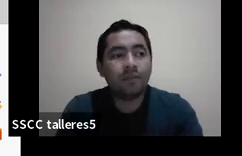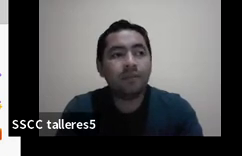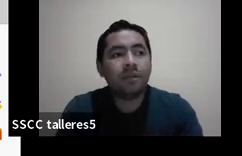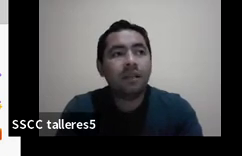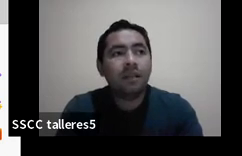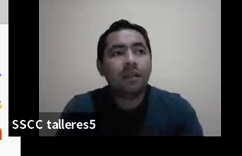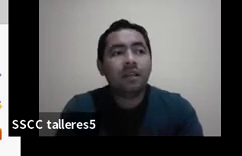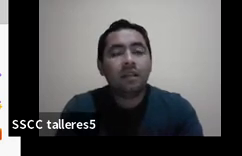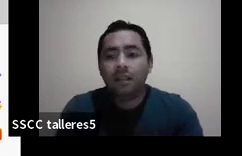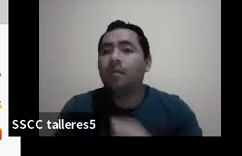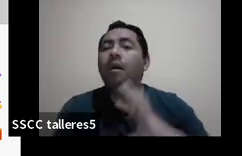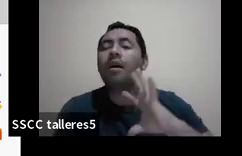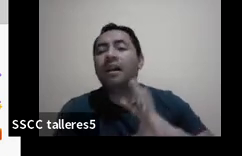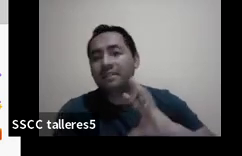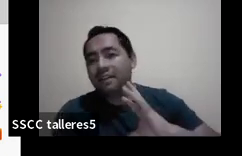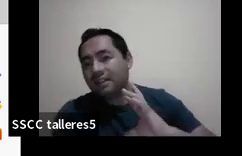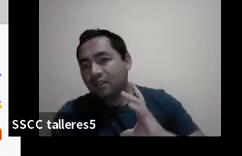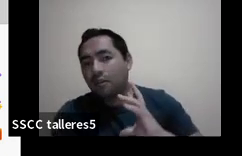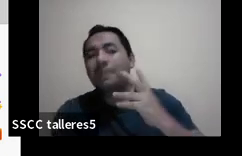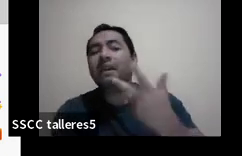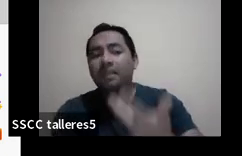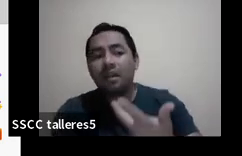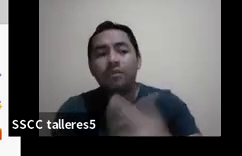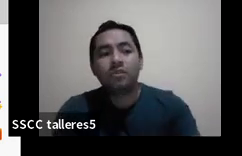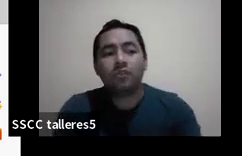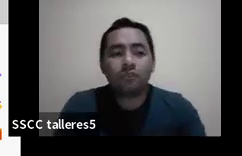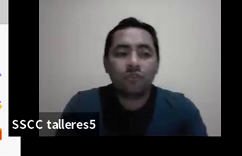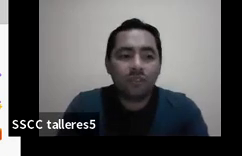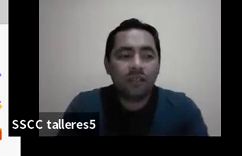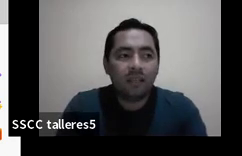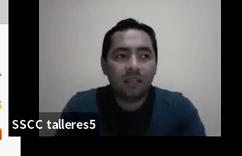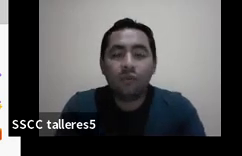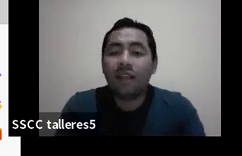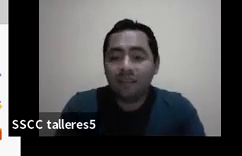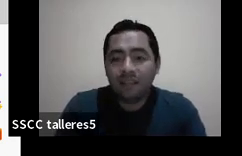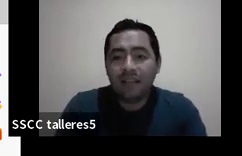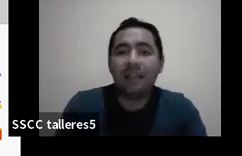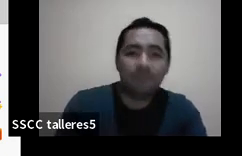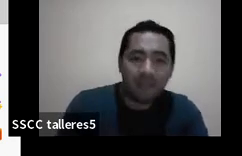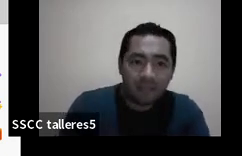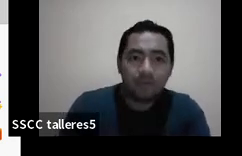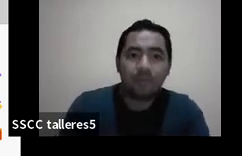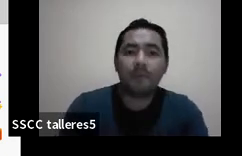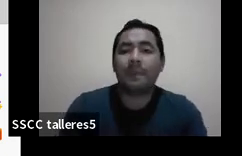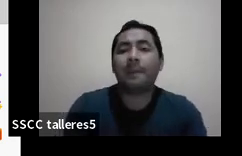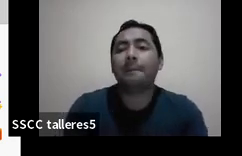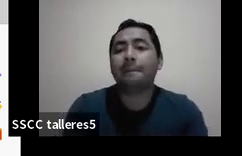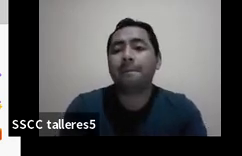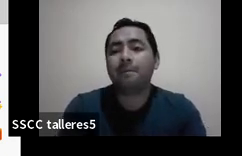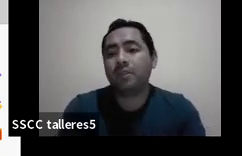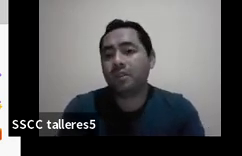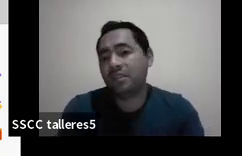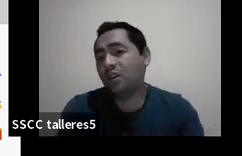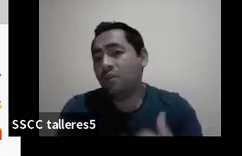el embarazo y hace que el niño pierda la audición durante el embarazo,